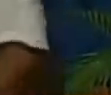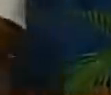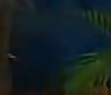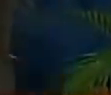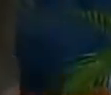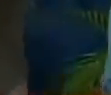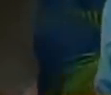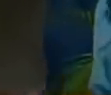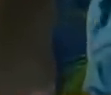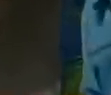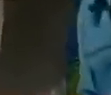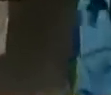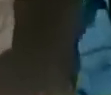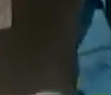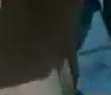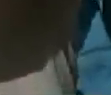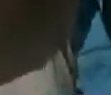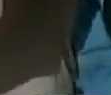Porque